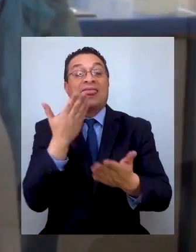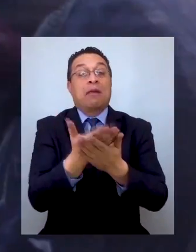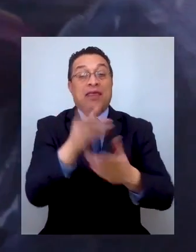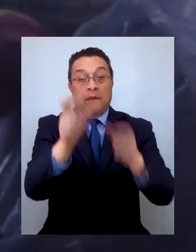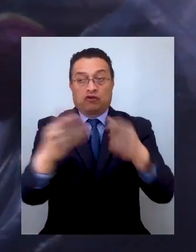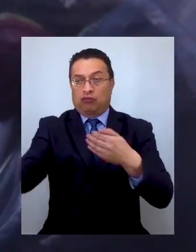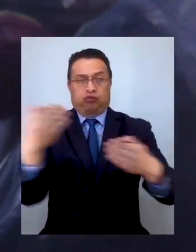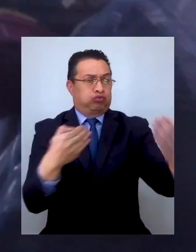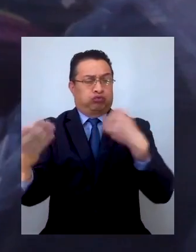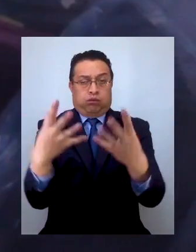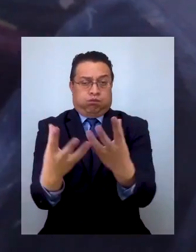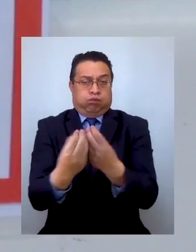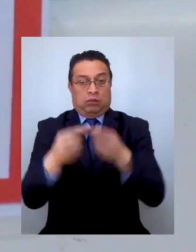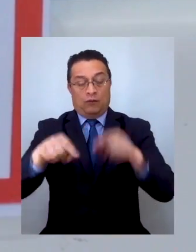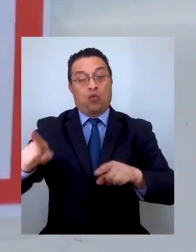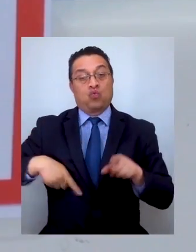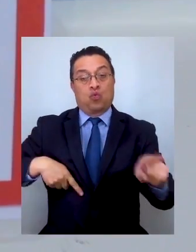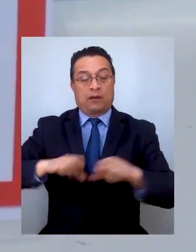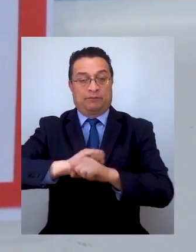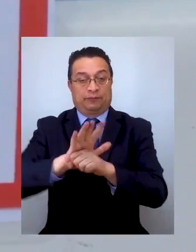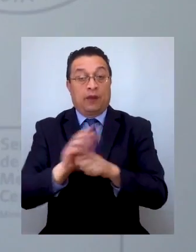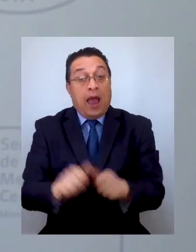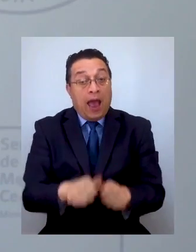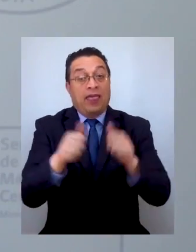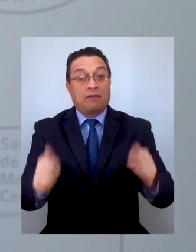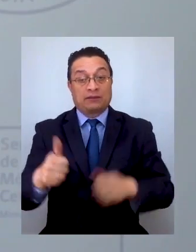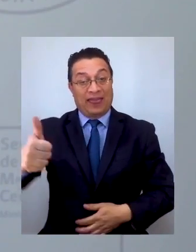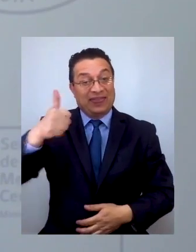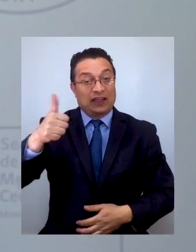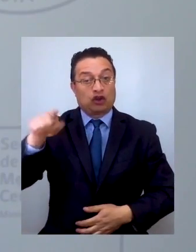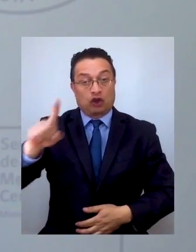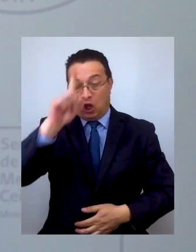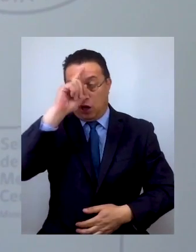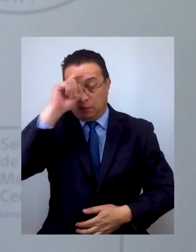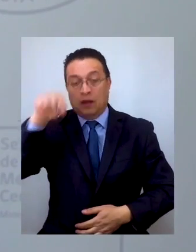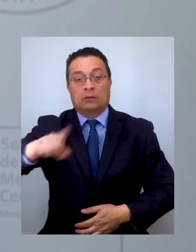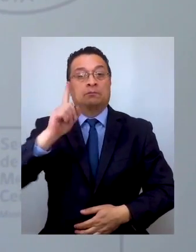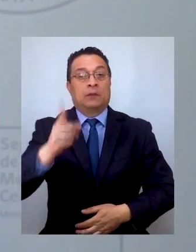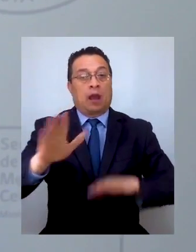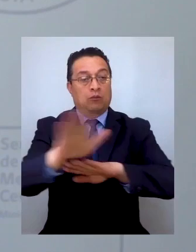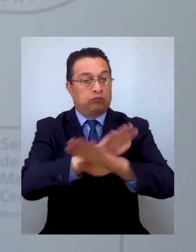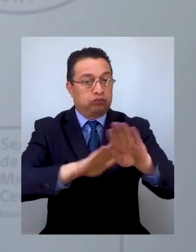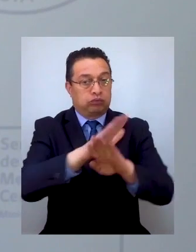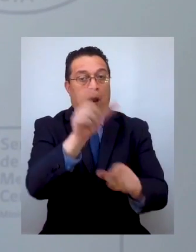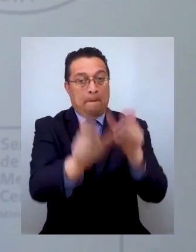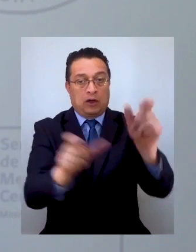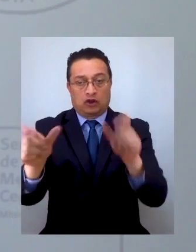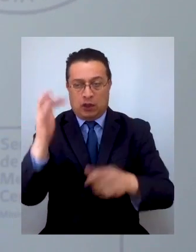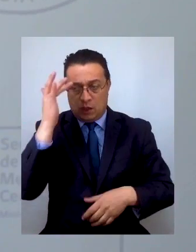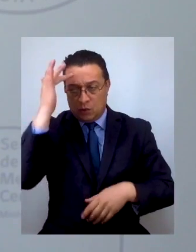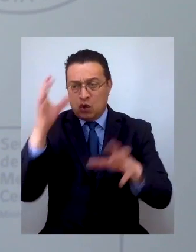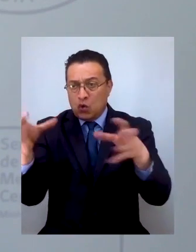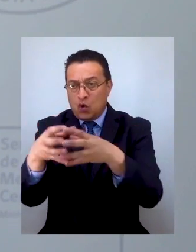de pacientes que se ha registrado a causa de la pandemia. Adicionalmente, la dirección del establecimiento dictó medidas de protección para el